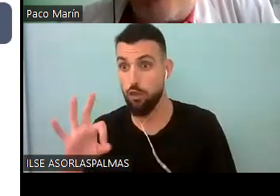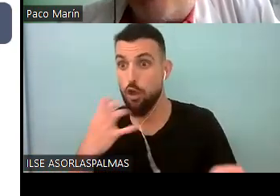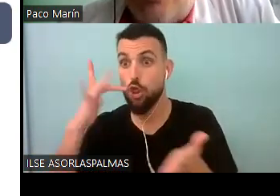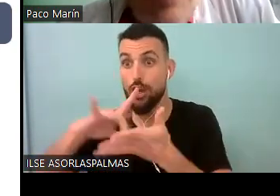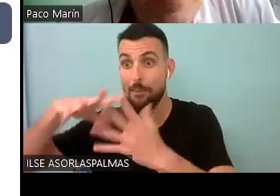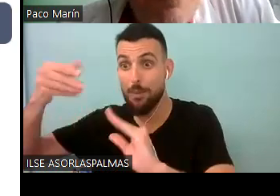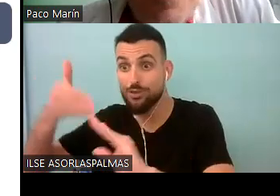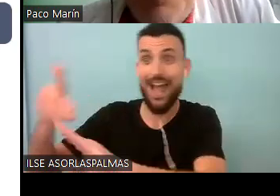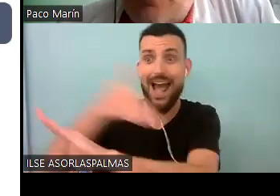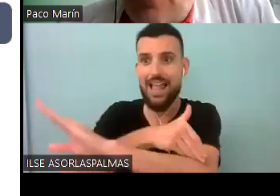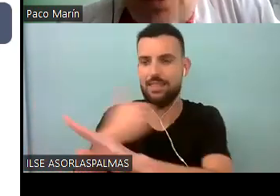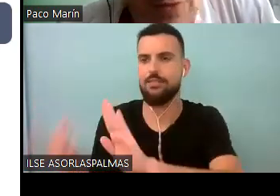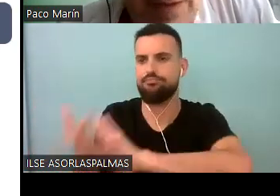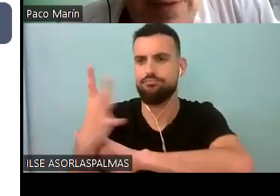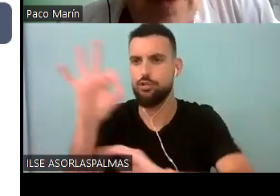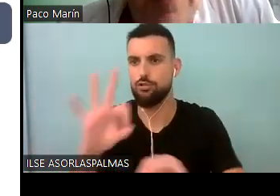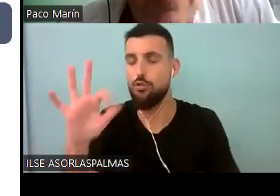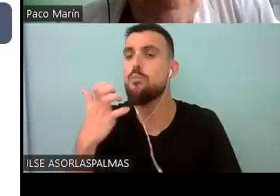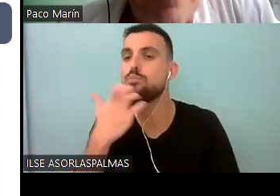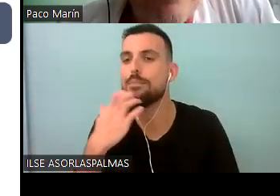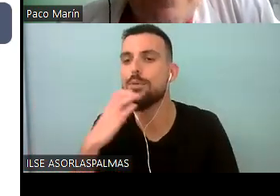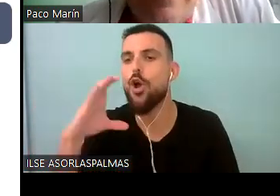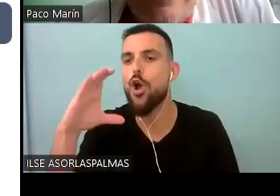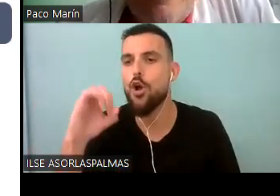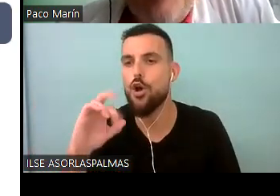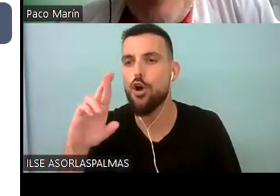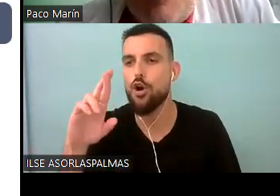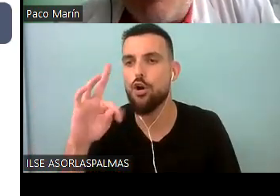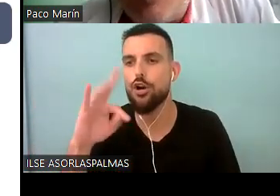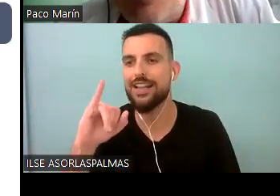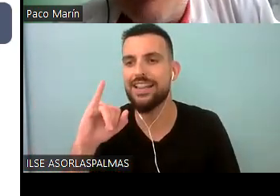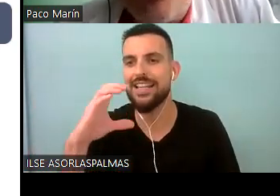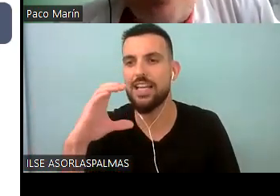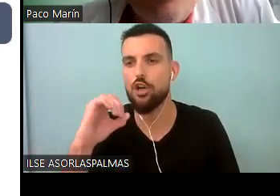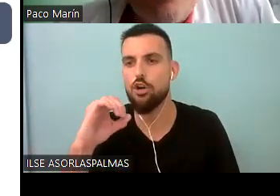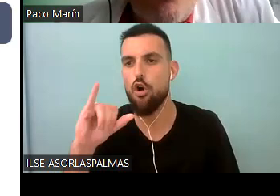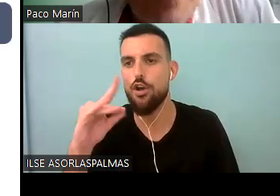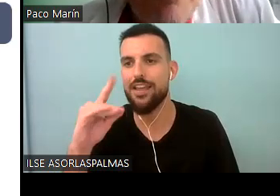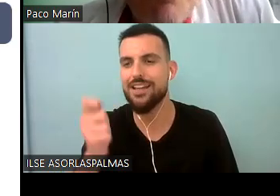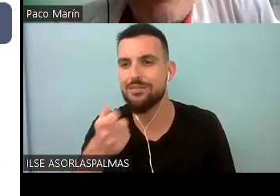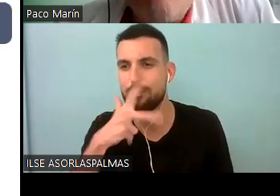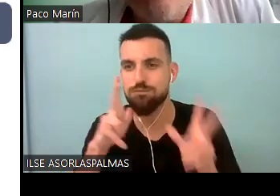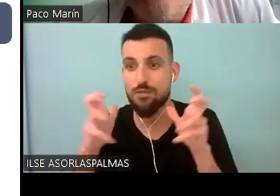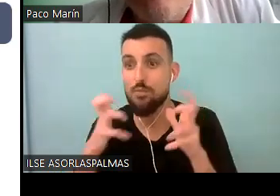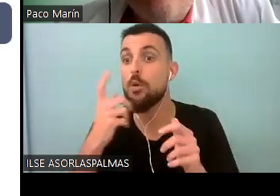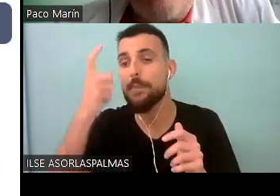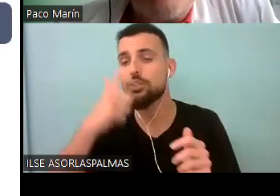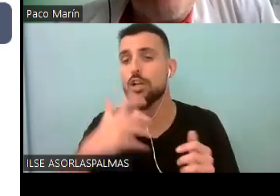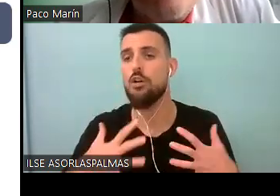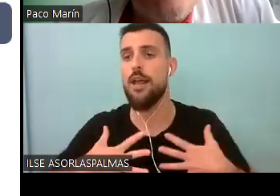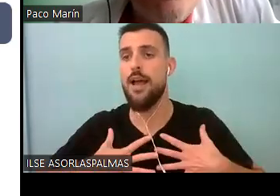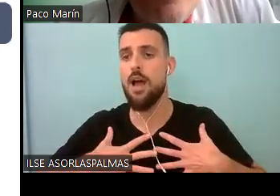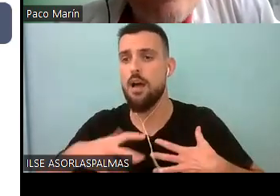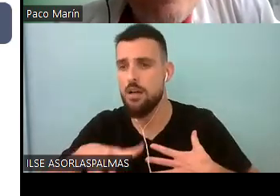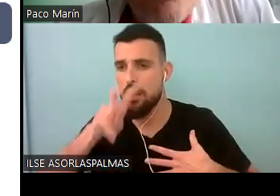los huesos. Un ejemplo típico, los corticoides. Lo sabréis, por ejemplo, que las personas con asma, por ejemplo, o las